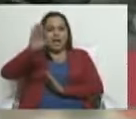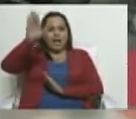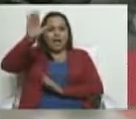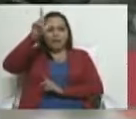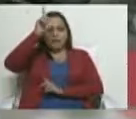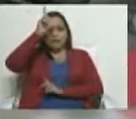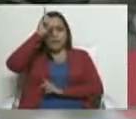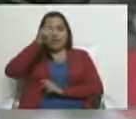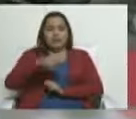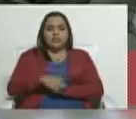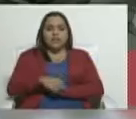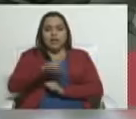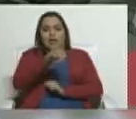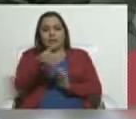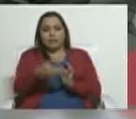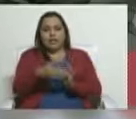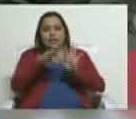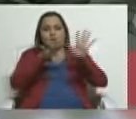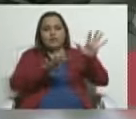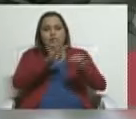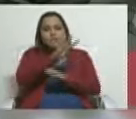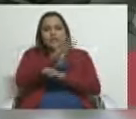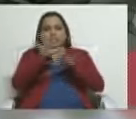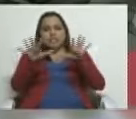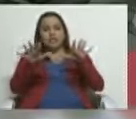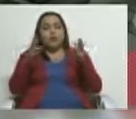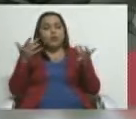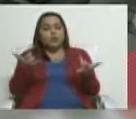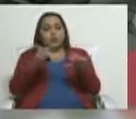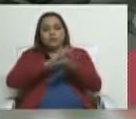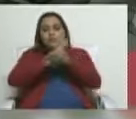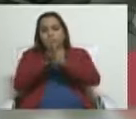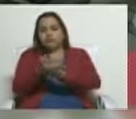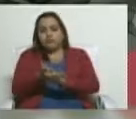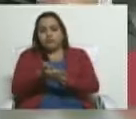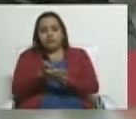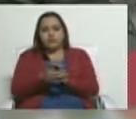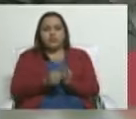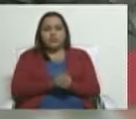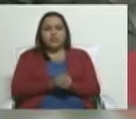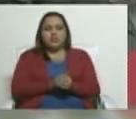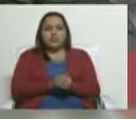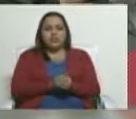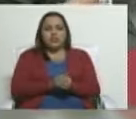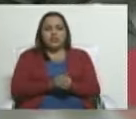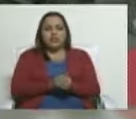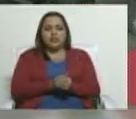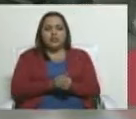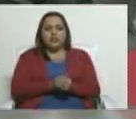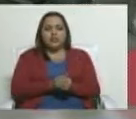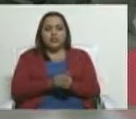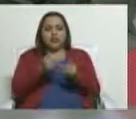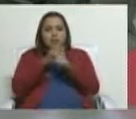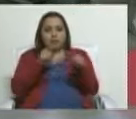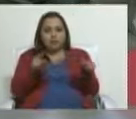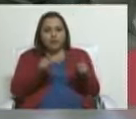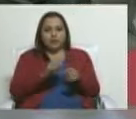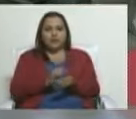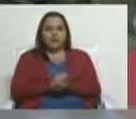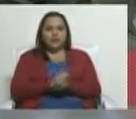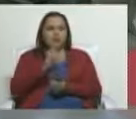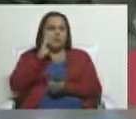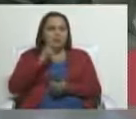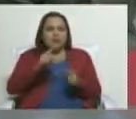1945, a manos del Ejército Rojo, el fascismo había sido derrotado, las fuerzas del Eje habían sido derrotadas. Pero ahora estamos viendo que ocurre